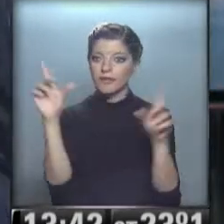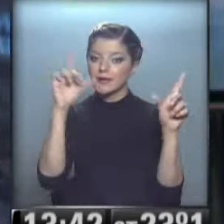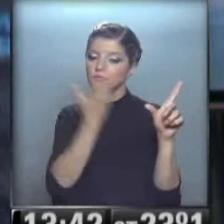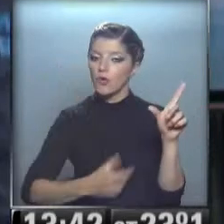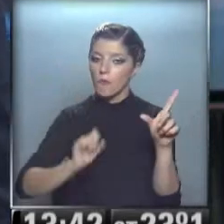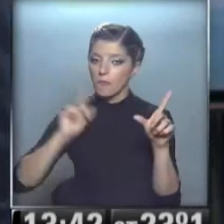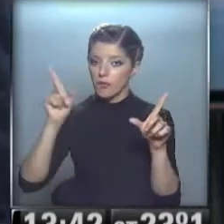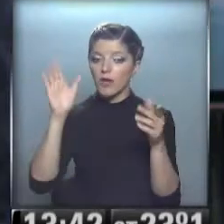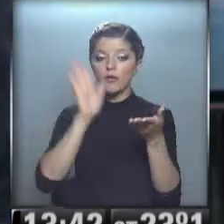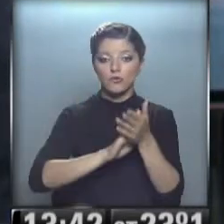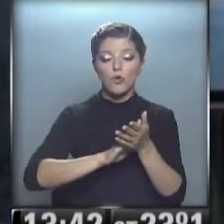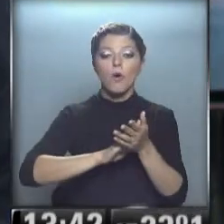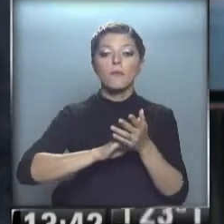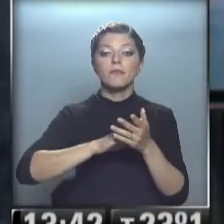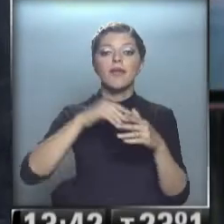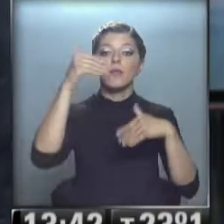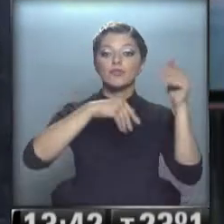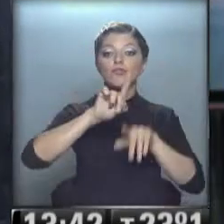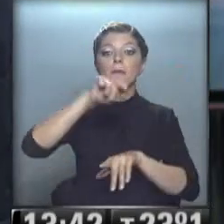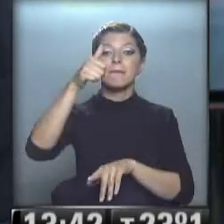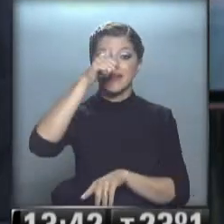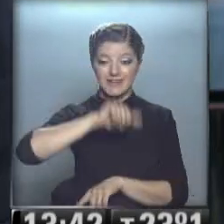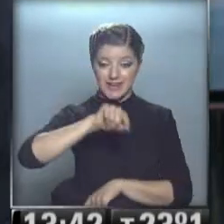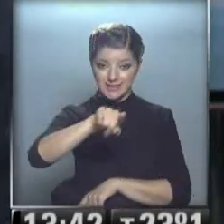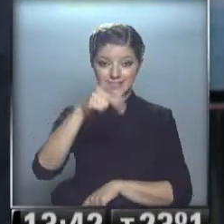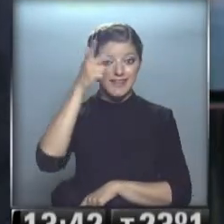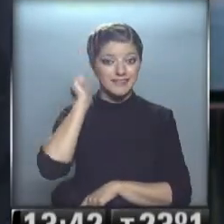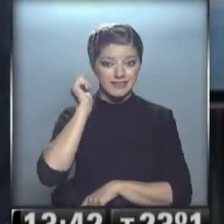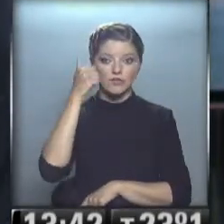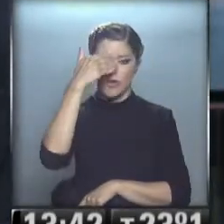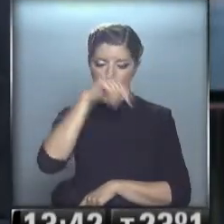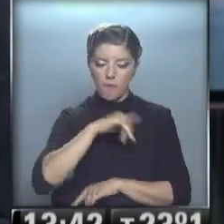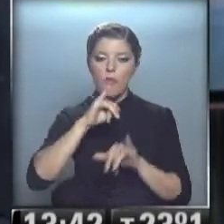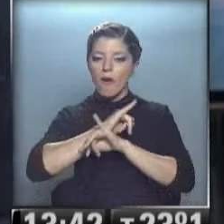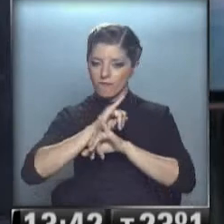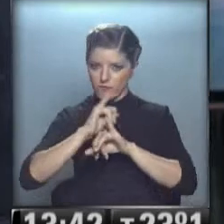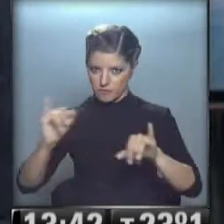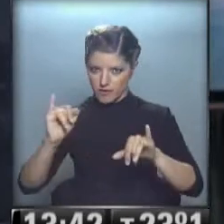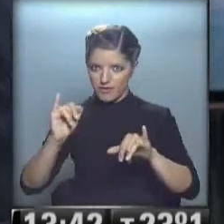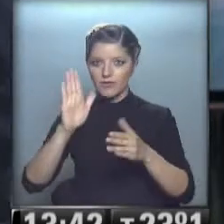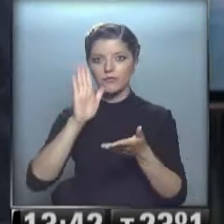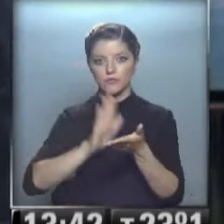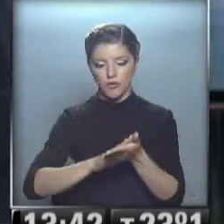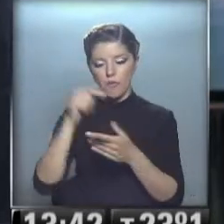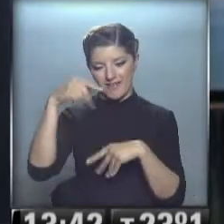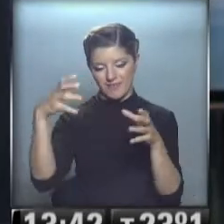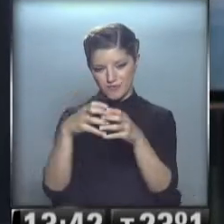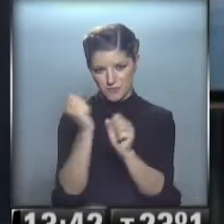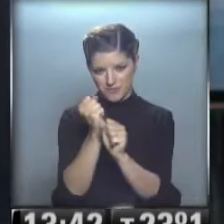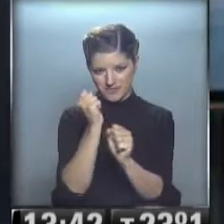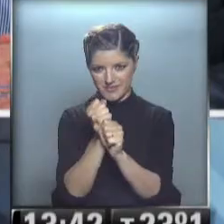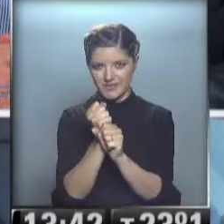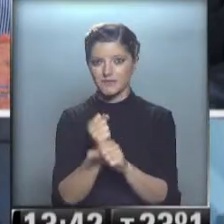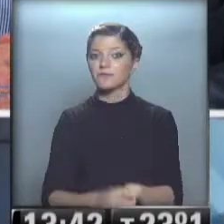todo lo que tiene que ver con las elecciones de Chile de mañana, así que en las distintas ediciones tendremos también la información que produce nuestro equipo desde